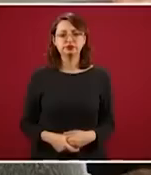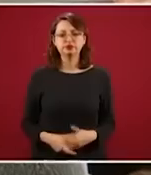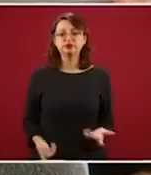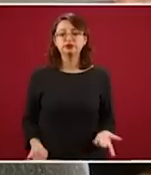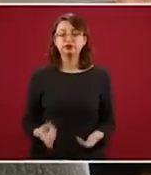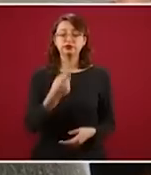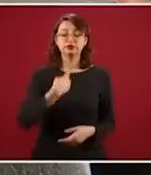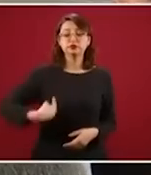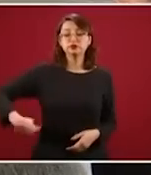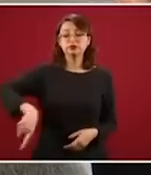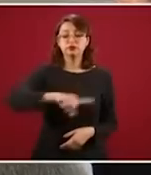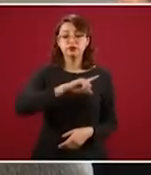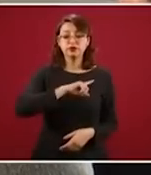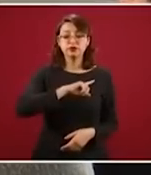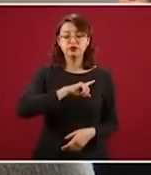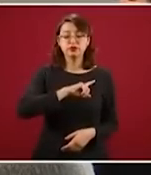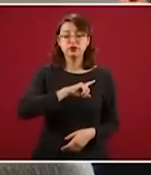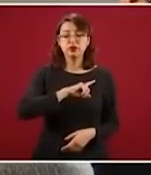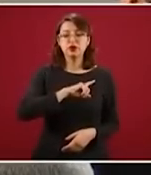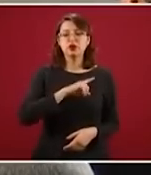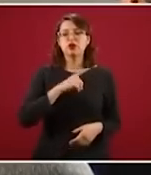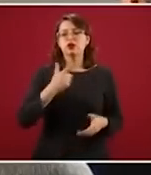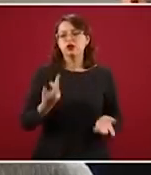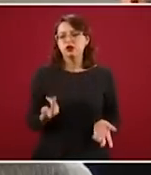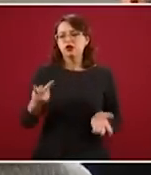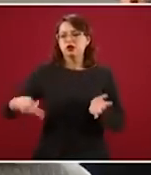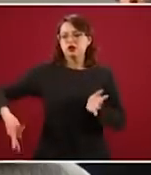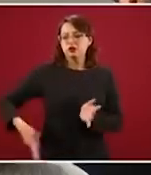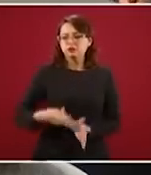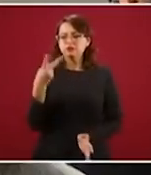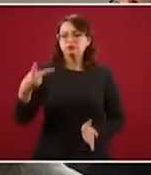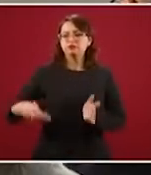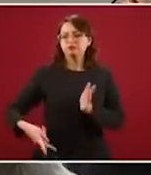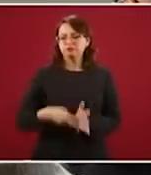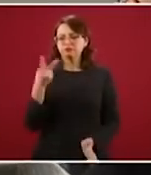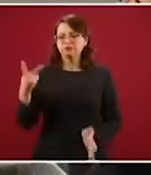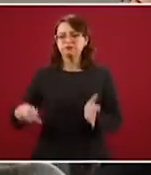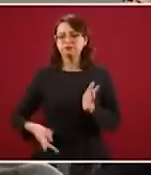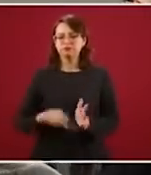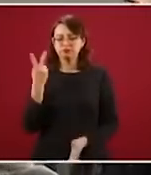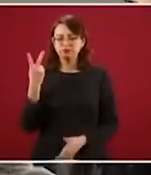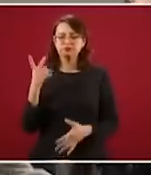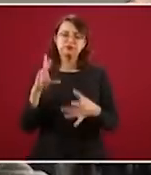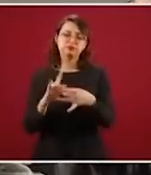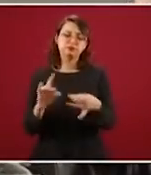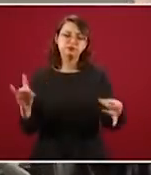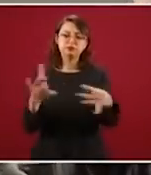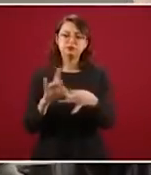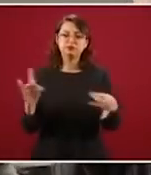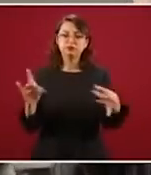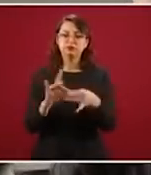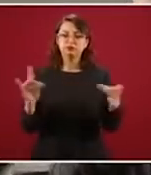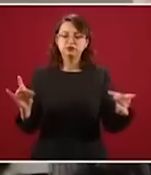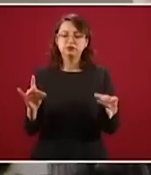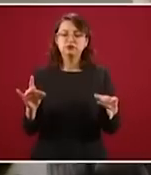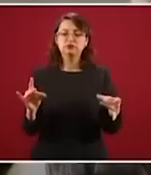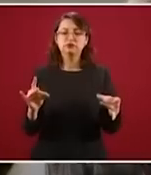Nosotros hemos hablado aquí de cómo